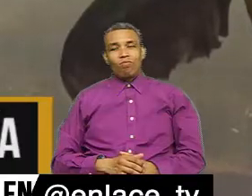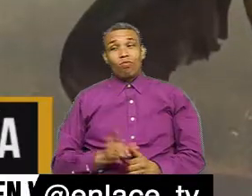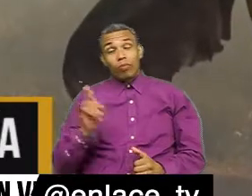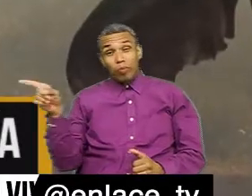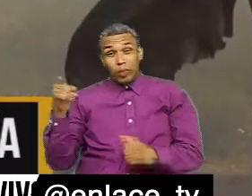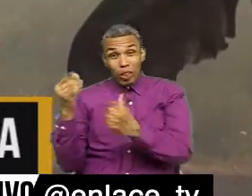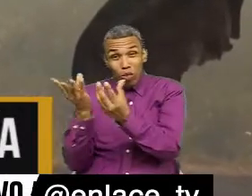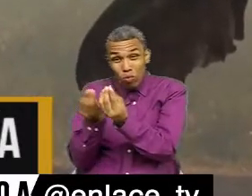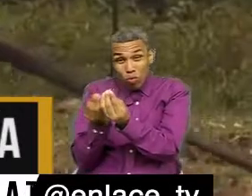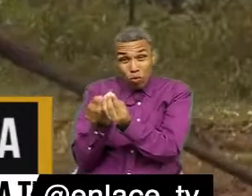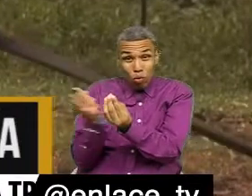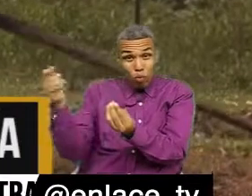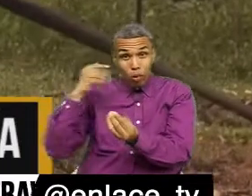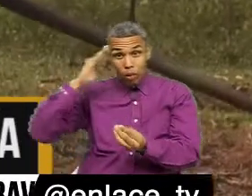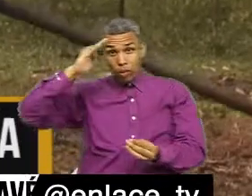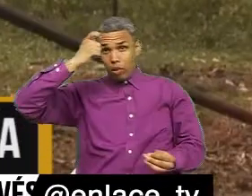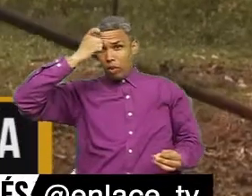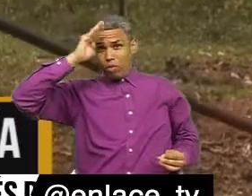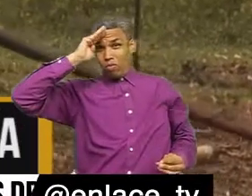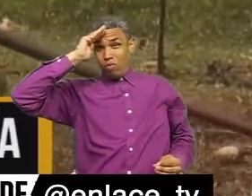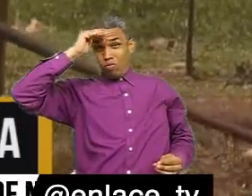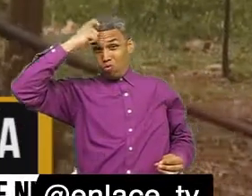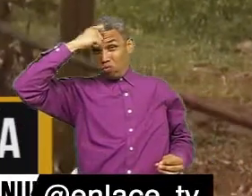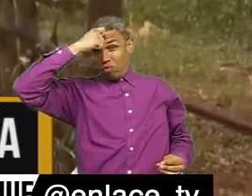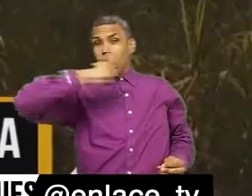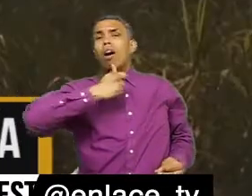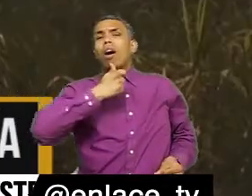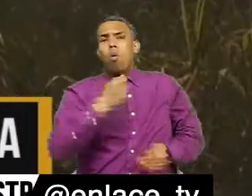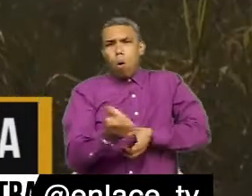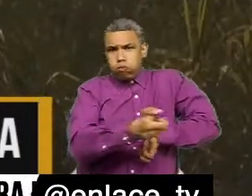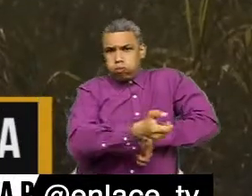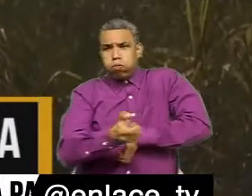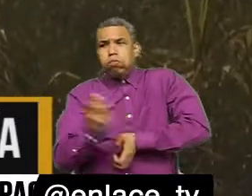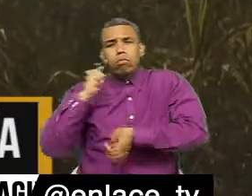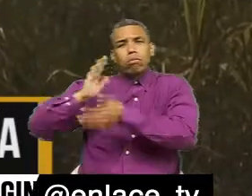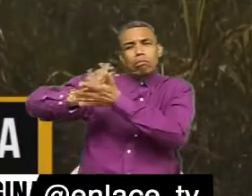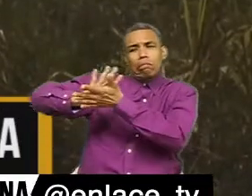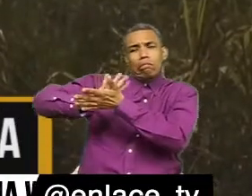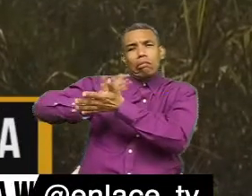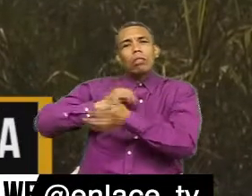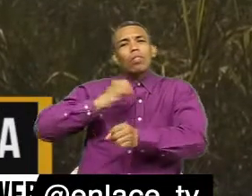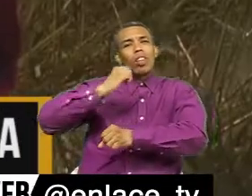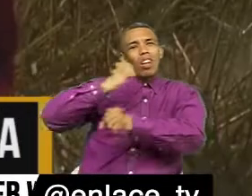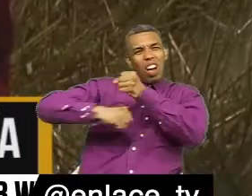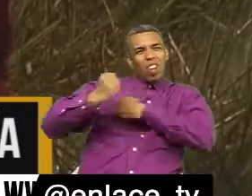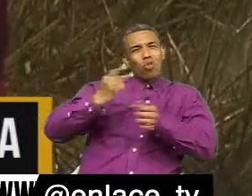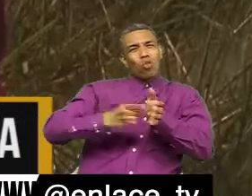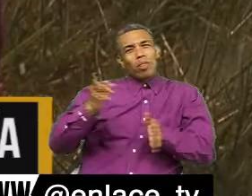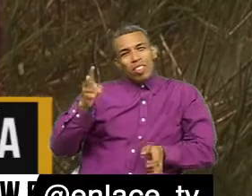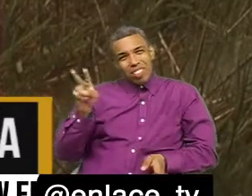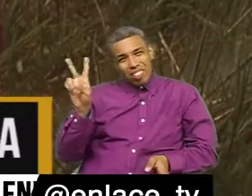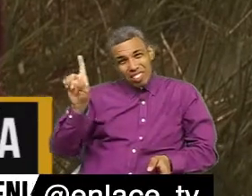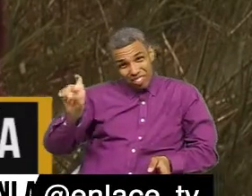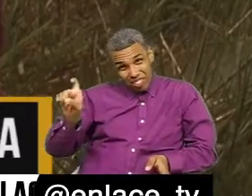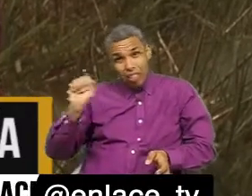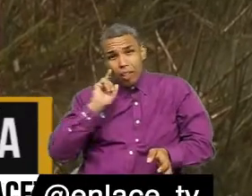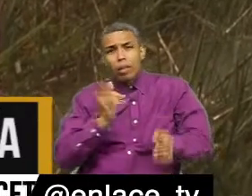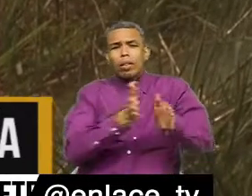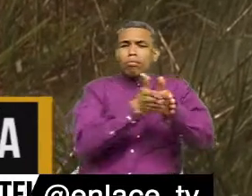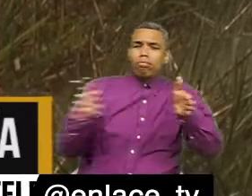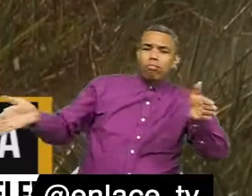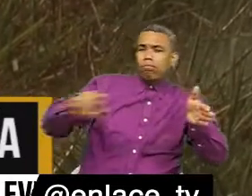aumento de incendios forestales, una cifra de 429 durante todo el año 2016, cifra que